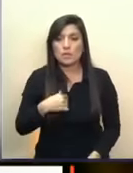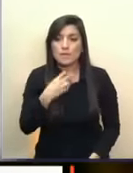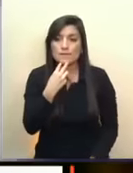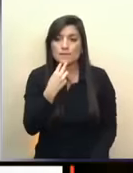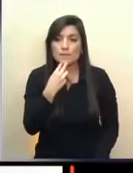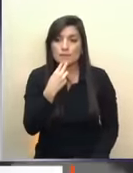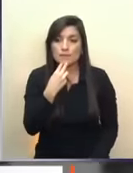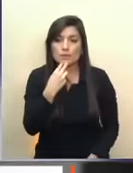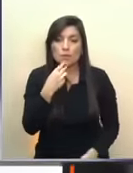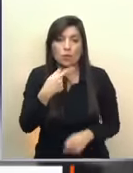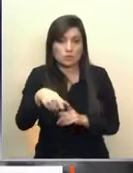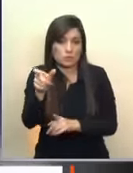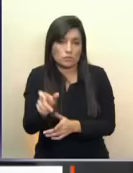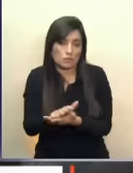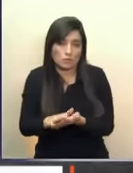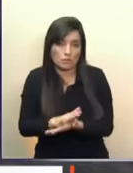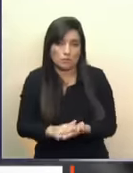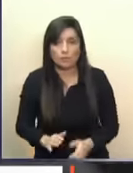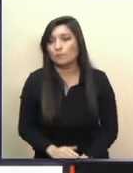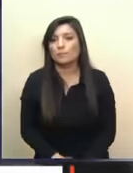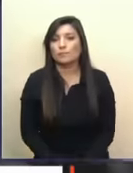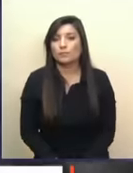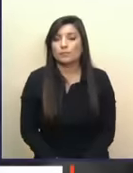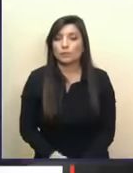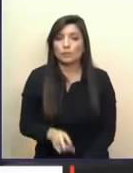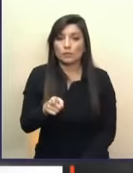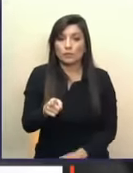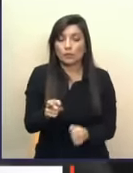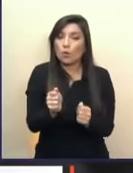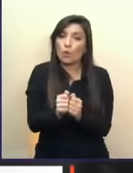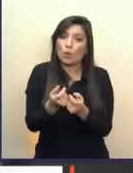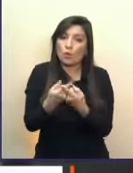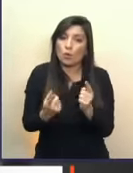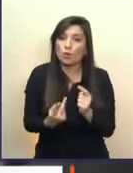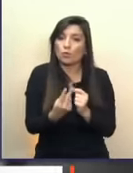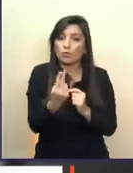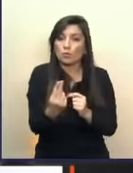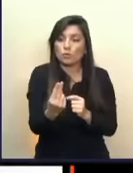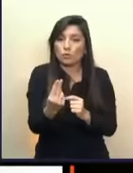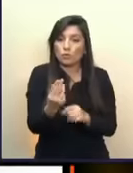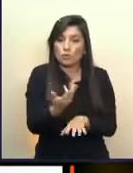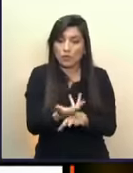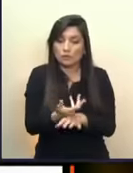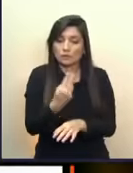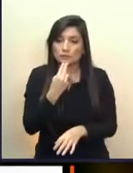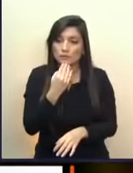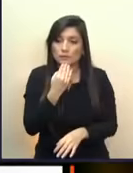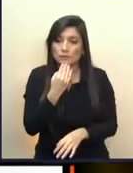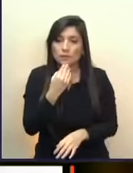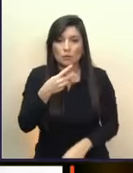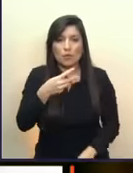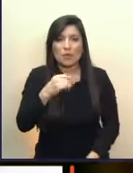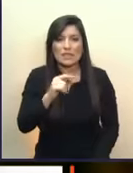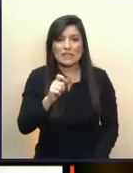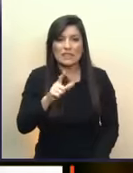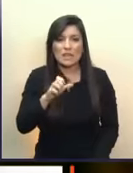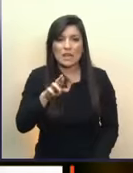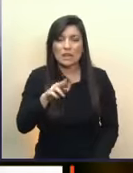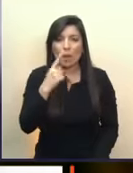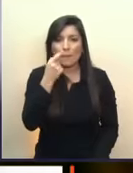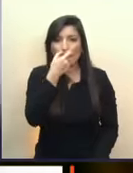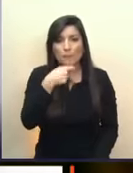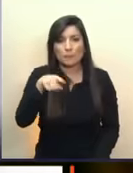Mengele, por ejemplo. Y estuve con Eichmann en Mercedes-Benz, eso sí, pero Hitler